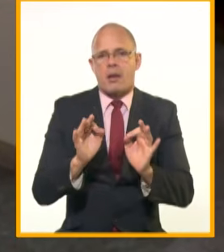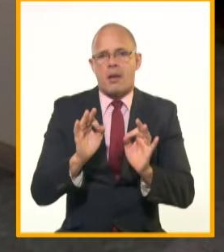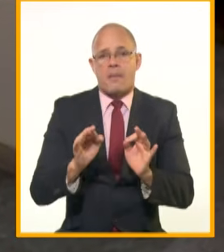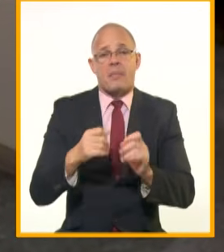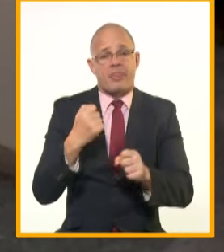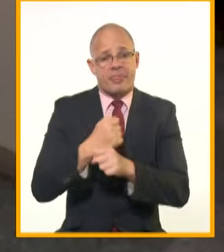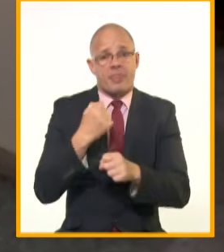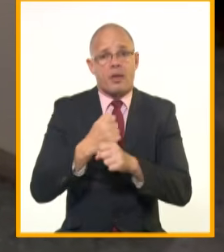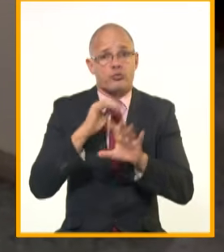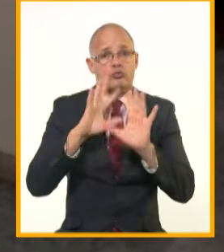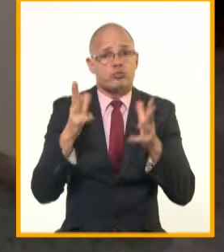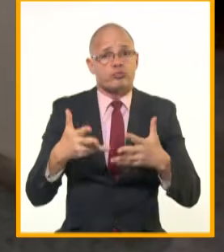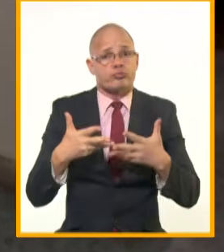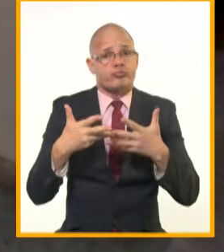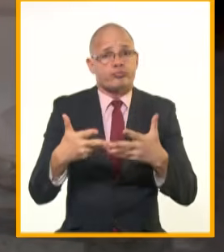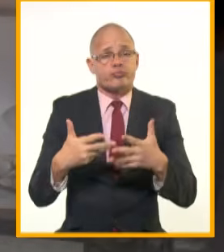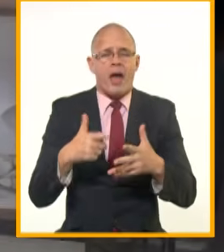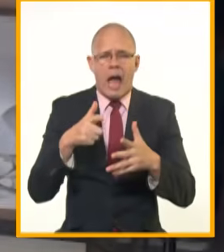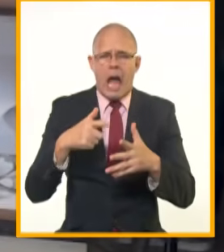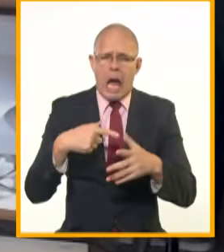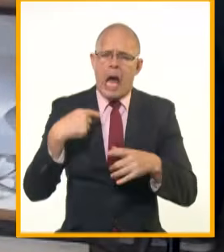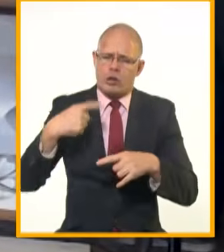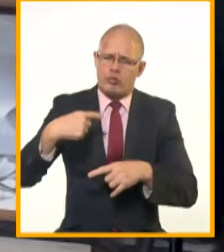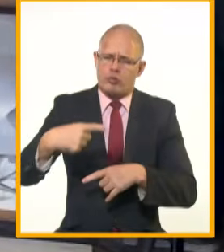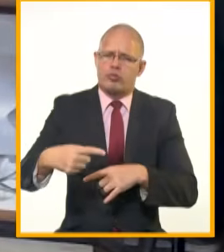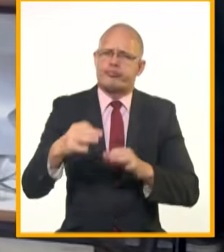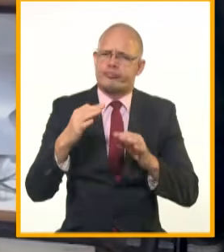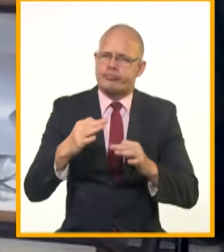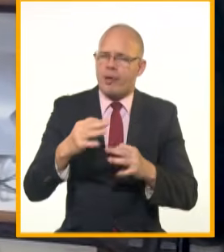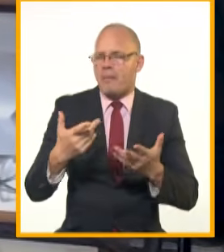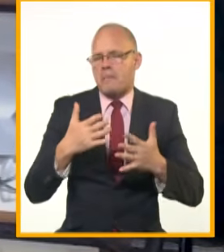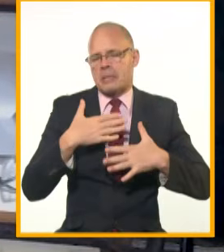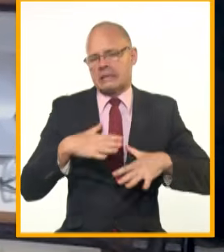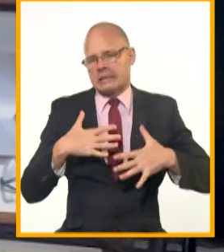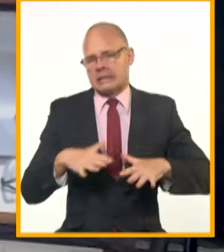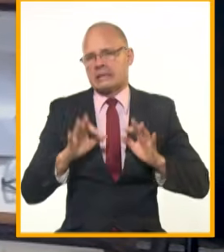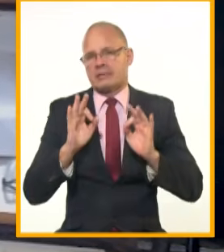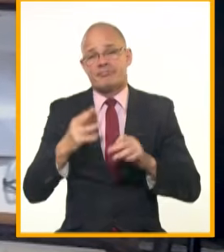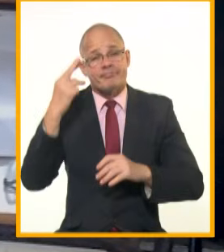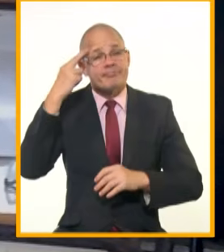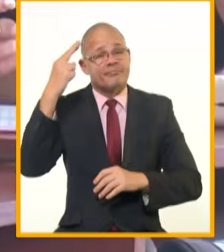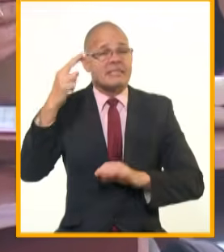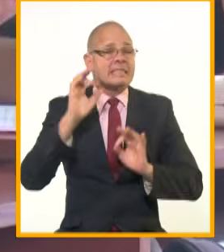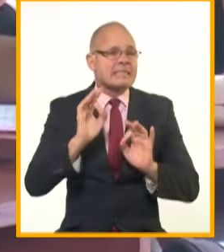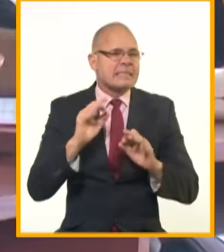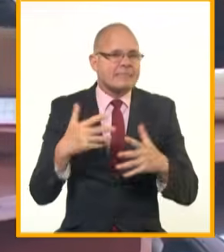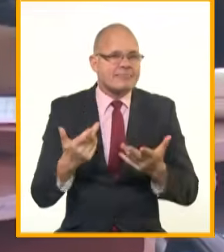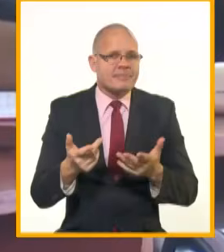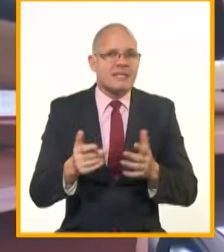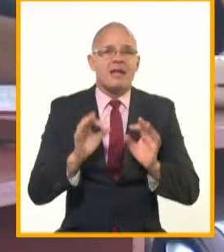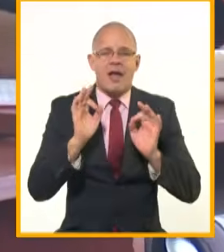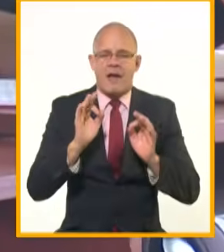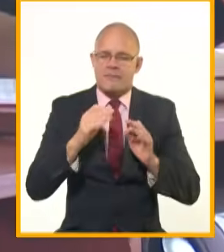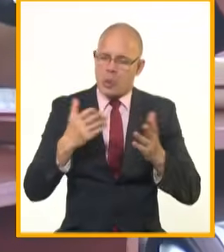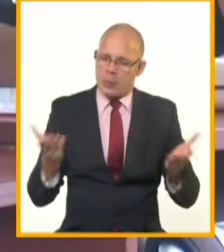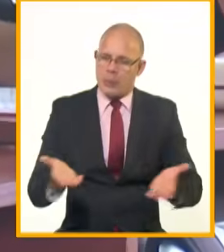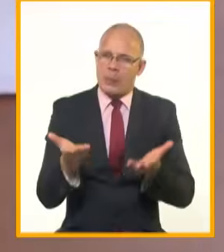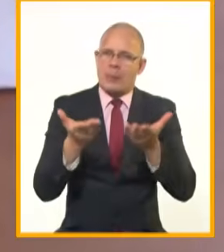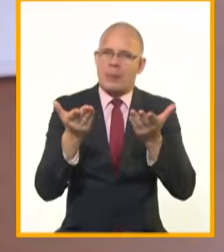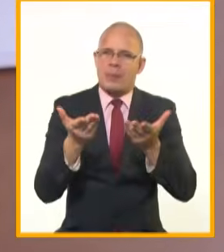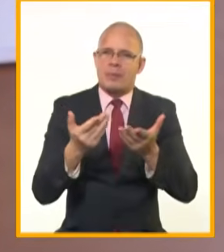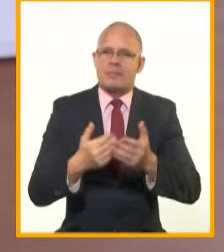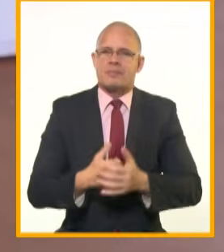necesita artificios. Con constancia diaria y paciencia, recuerda cada día que ha crecido a la par de nuestra diosa